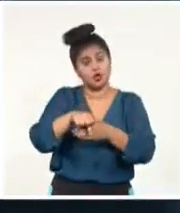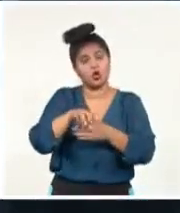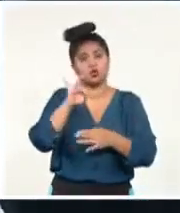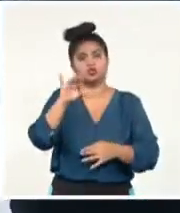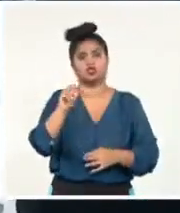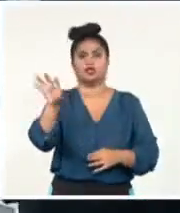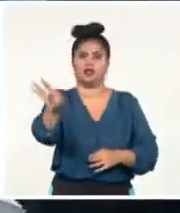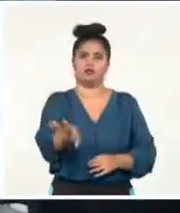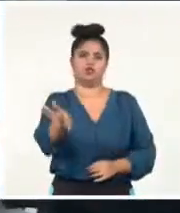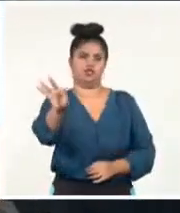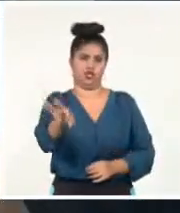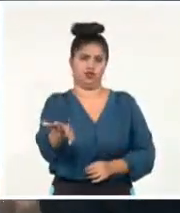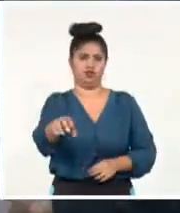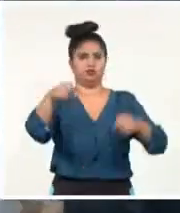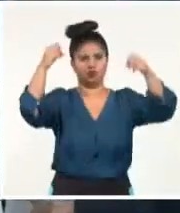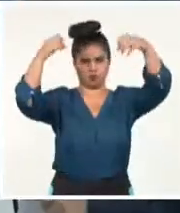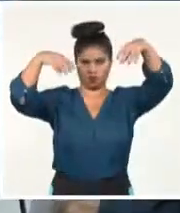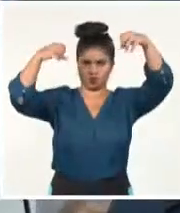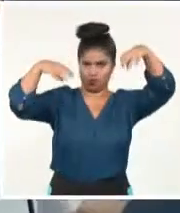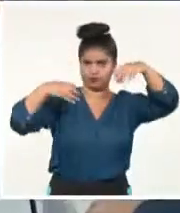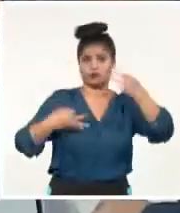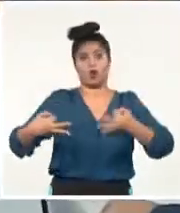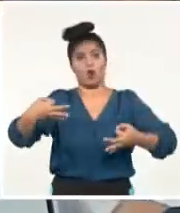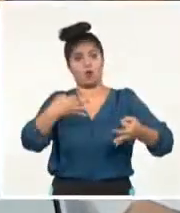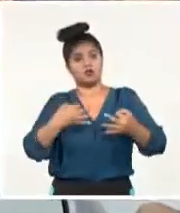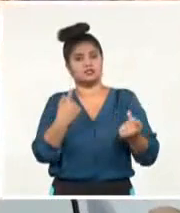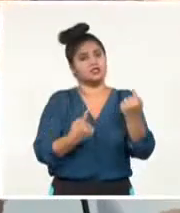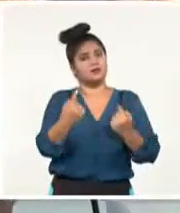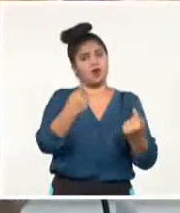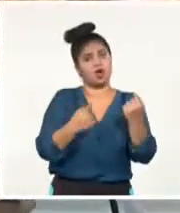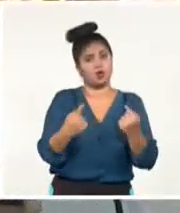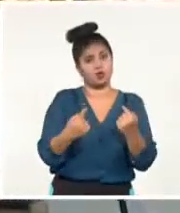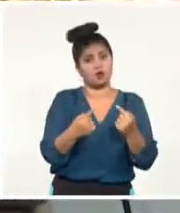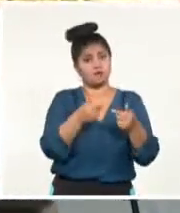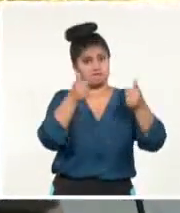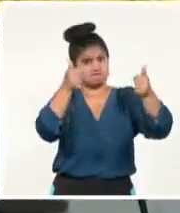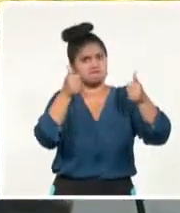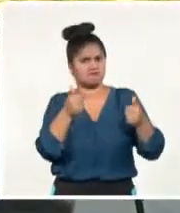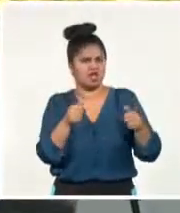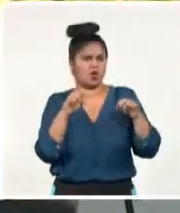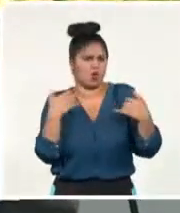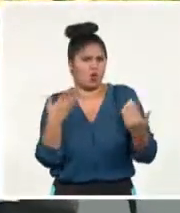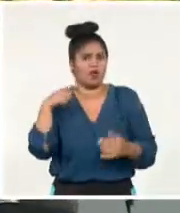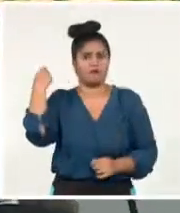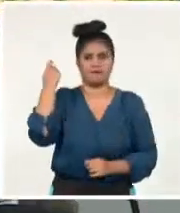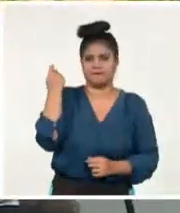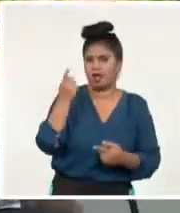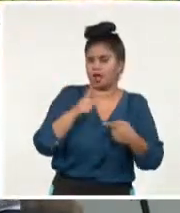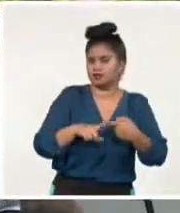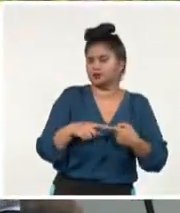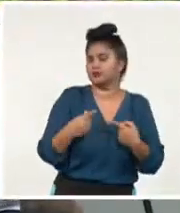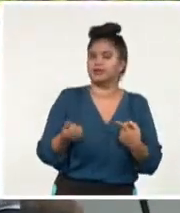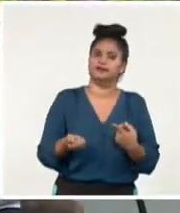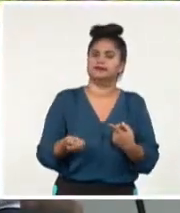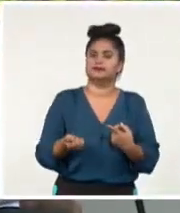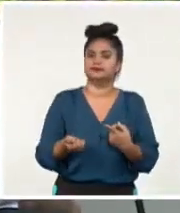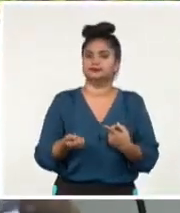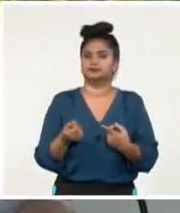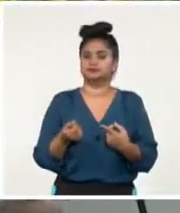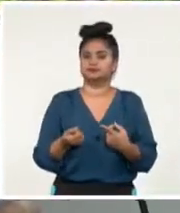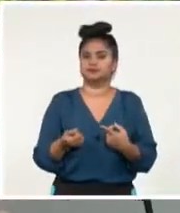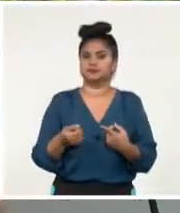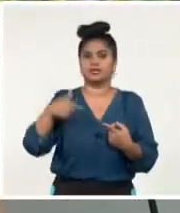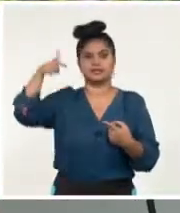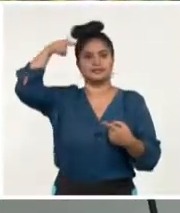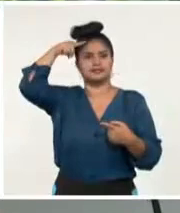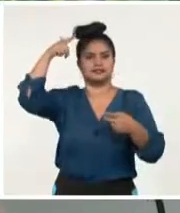Hay municipios que sí están prácticamente con cobertura total, que es el caso de Mantua, es el caso de Sandino,